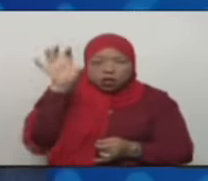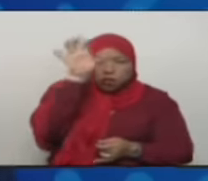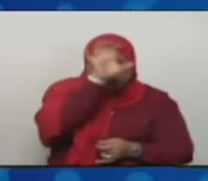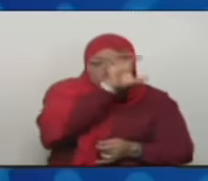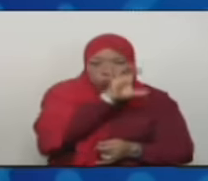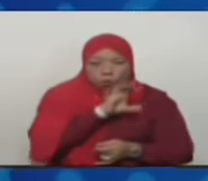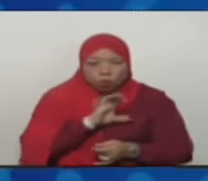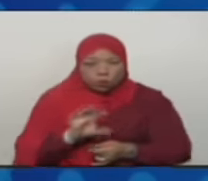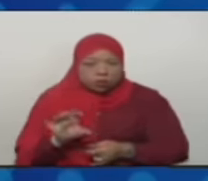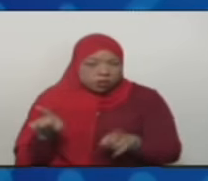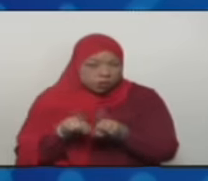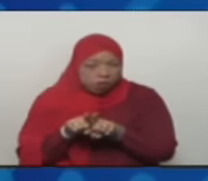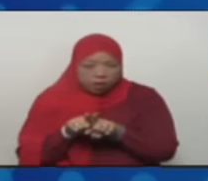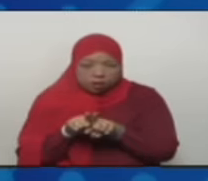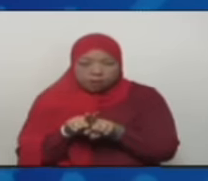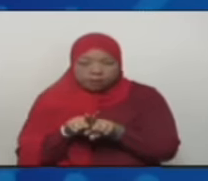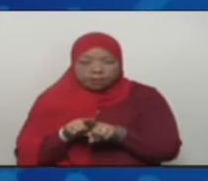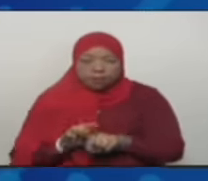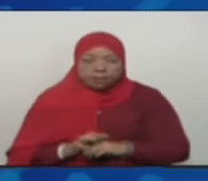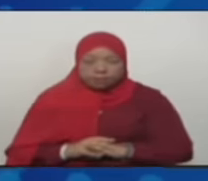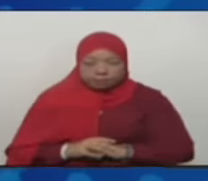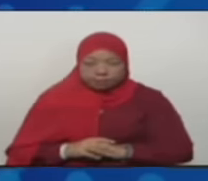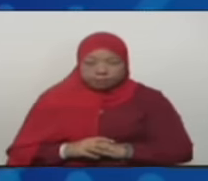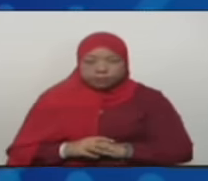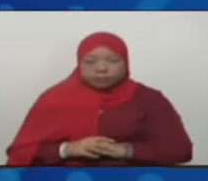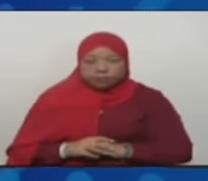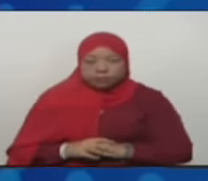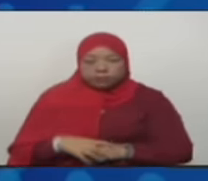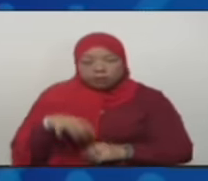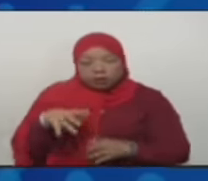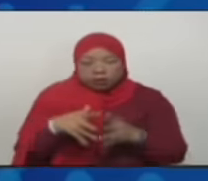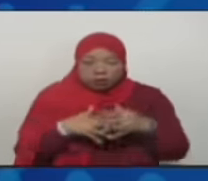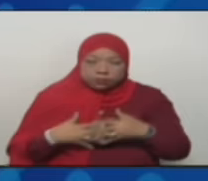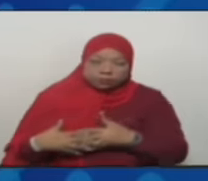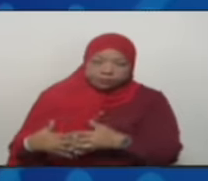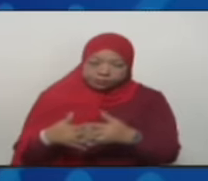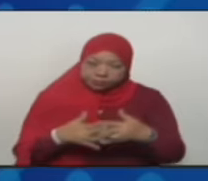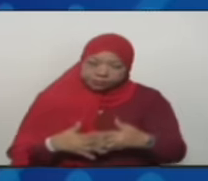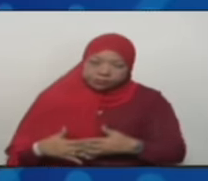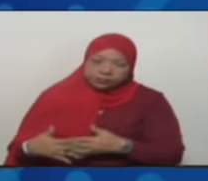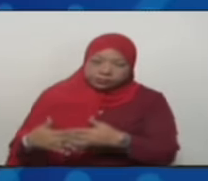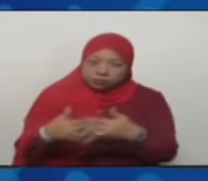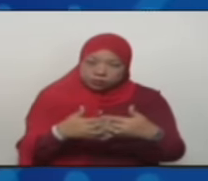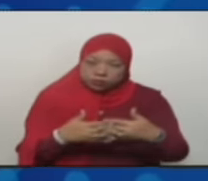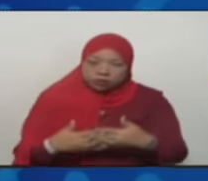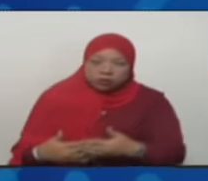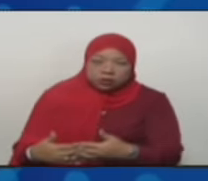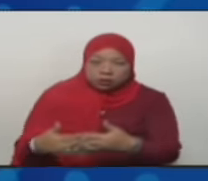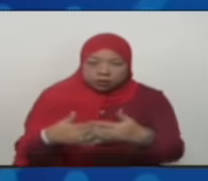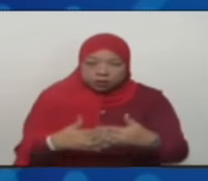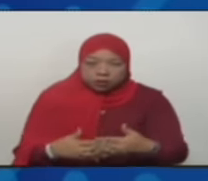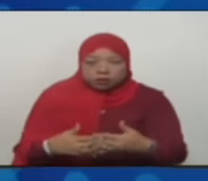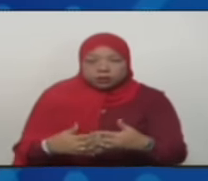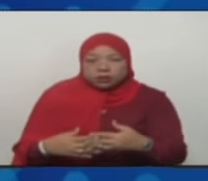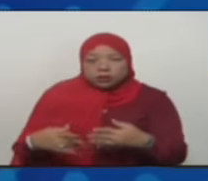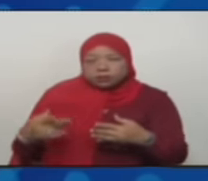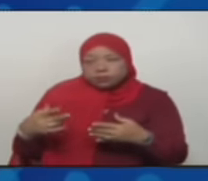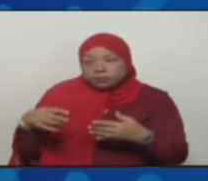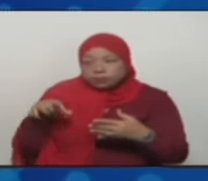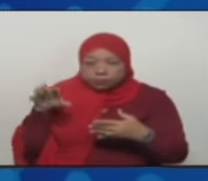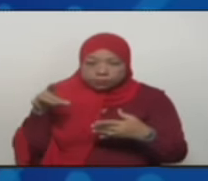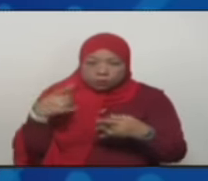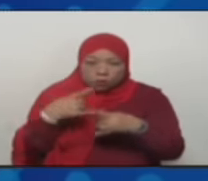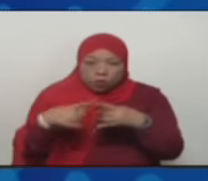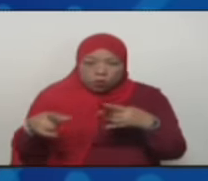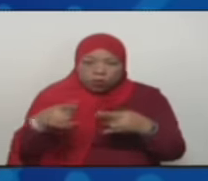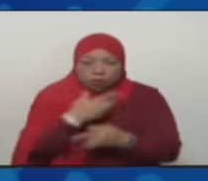y más allá. Lo que yo digo, en los Estados Unidos de Norteamérica, para no poner otros ejemplos,